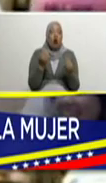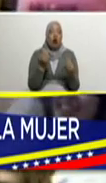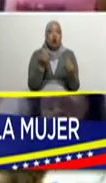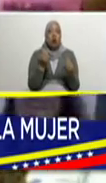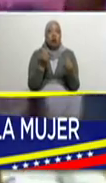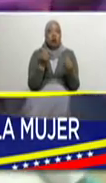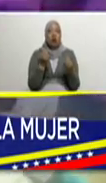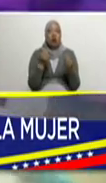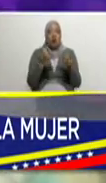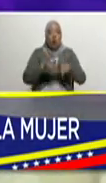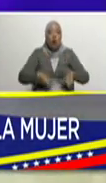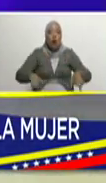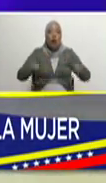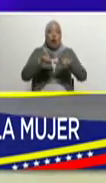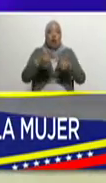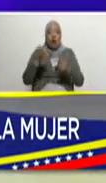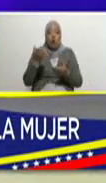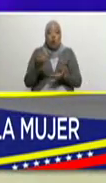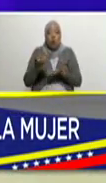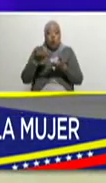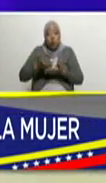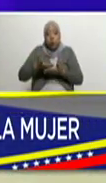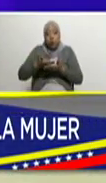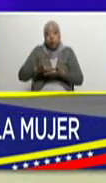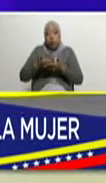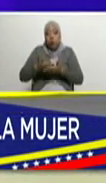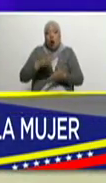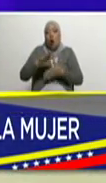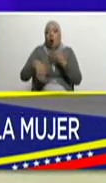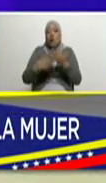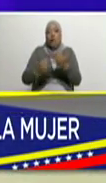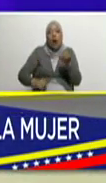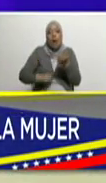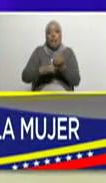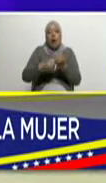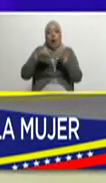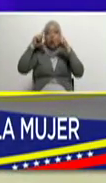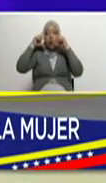y las salas de lactancia materna con todo el apoyo.